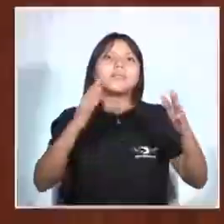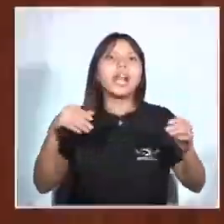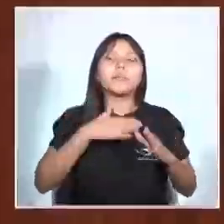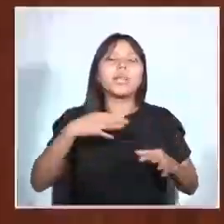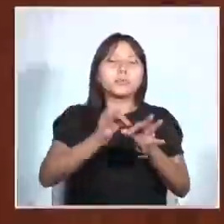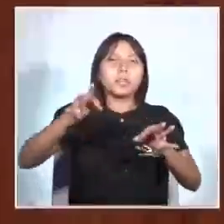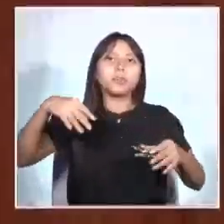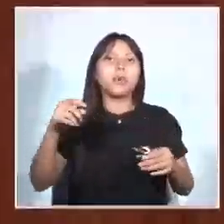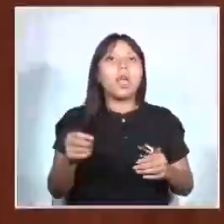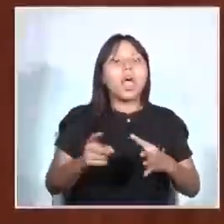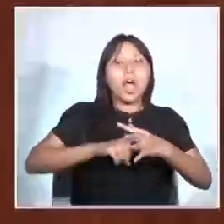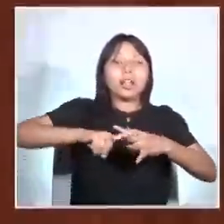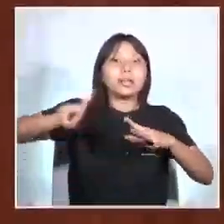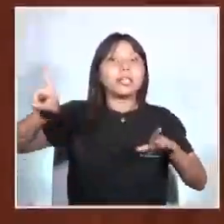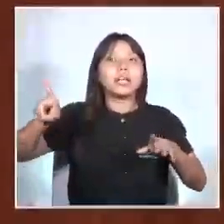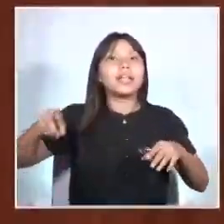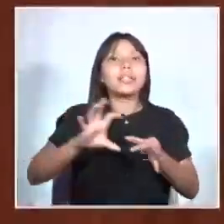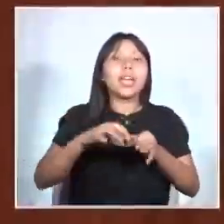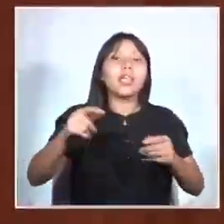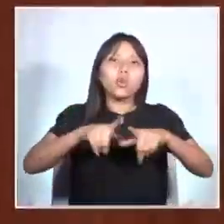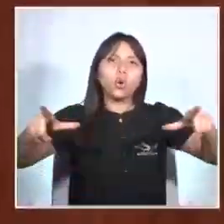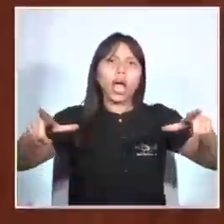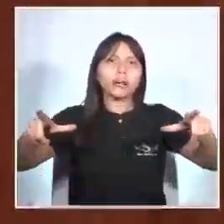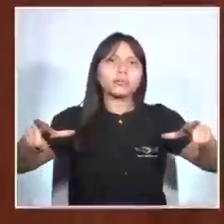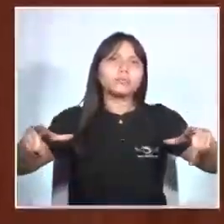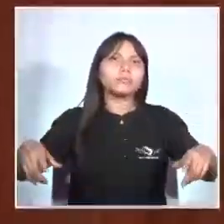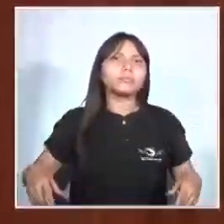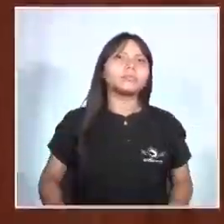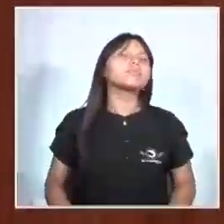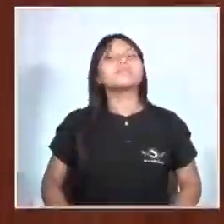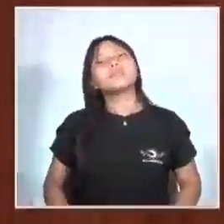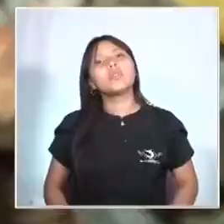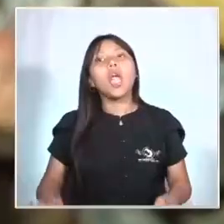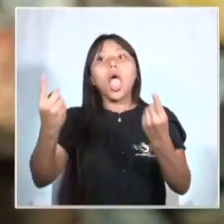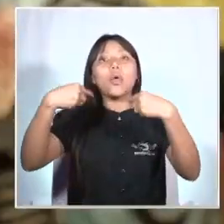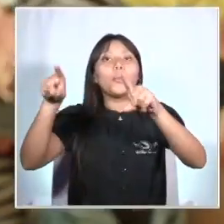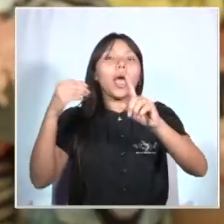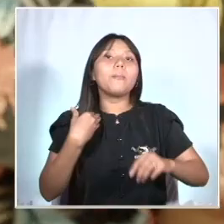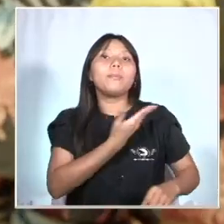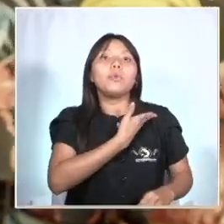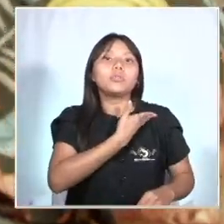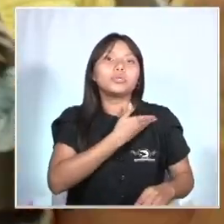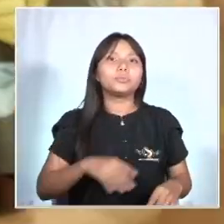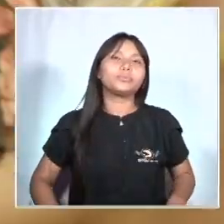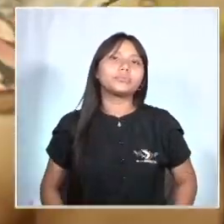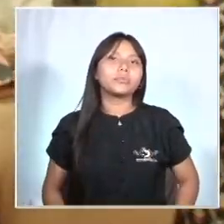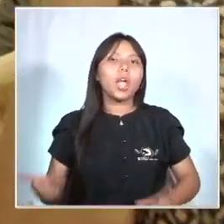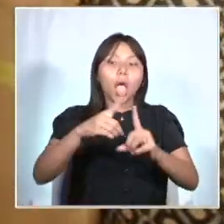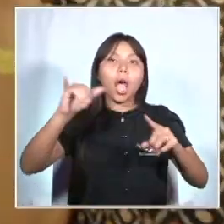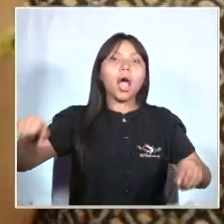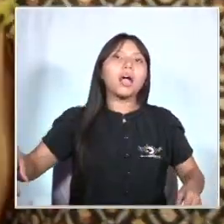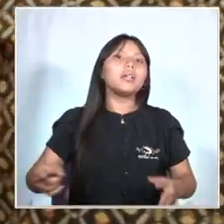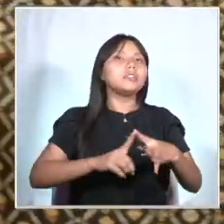lugar, vamos, codéala a la derecha y dile: al salir de este lugar. Vamos, a la de la izquierda, incomódala, dile: al salir de este